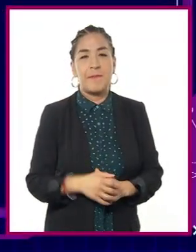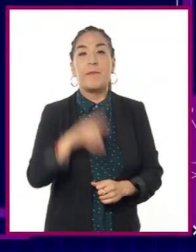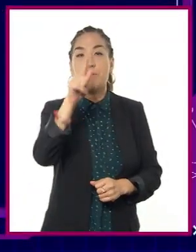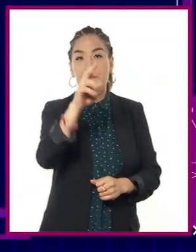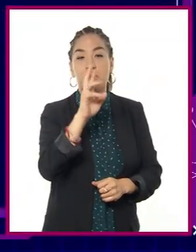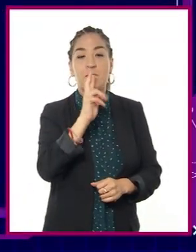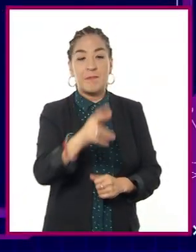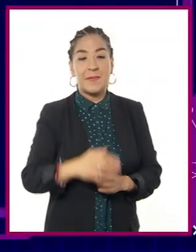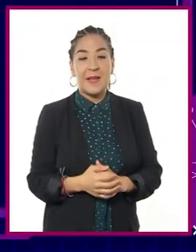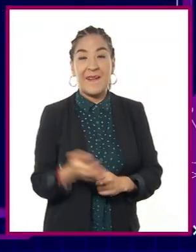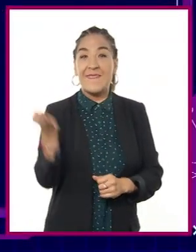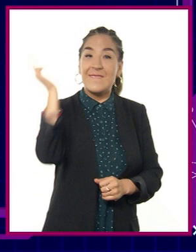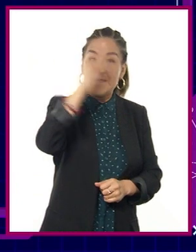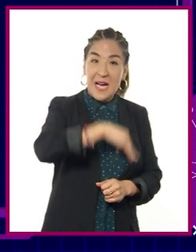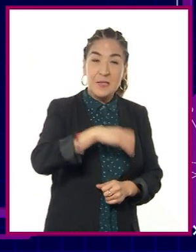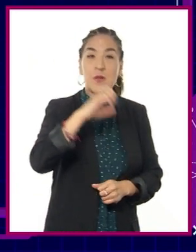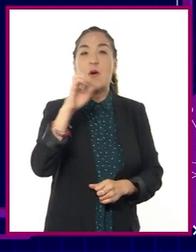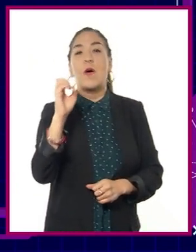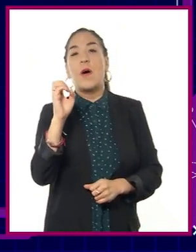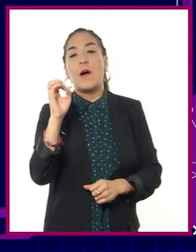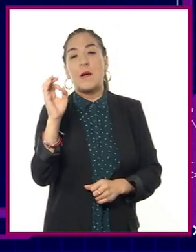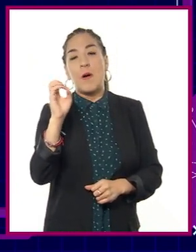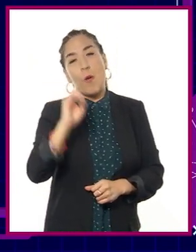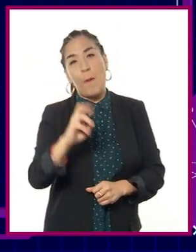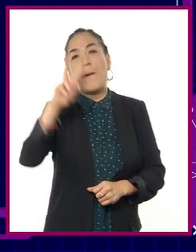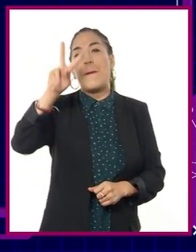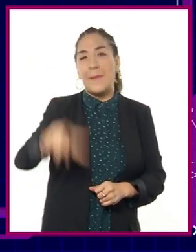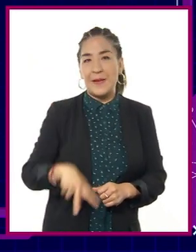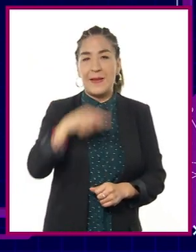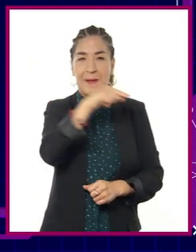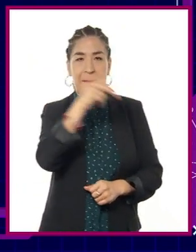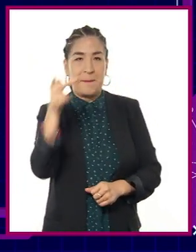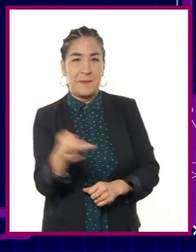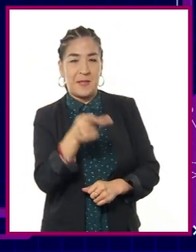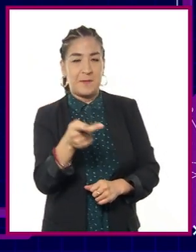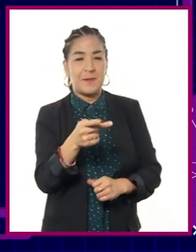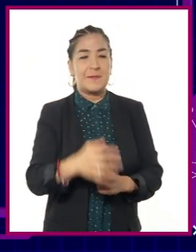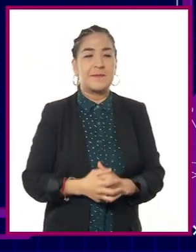Respondan falso o verdadero a las siguientes preguntas.